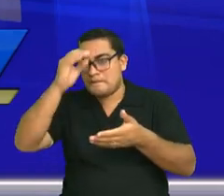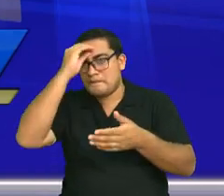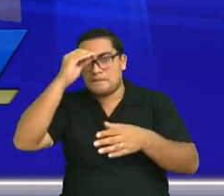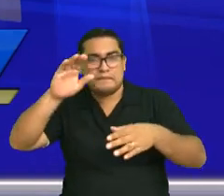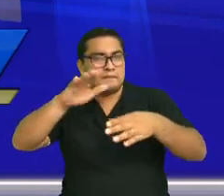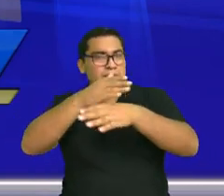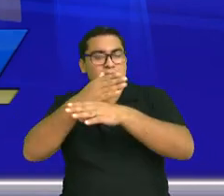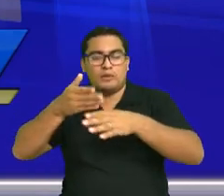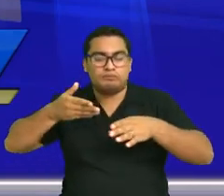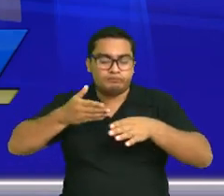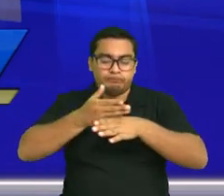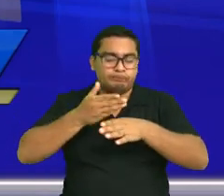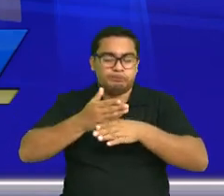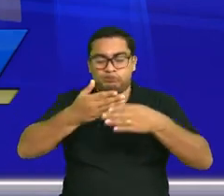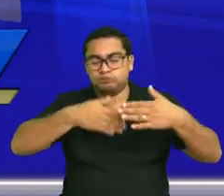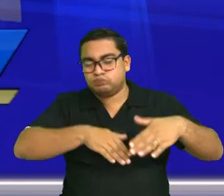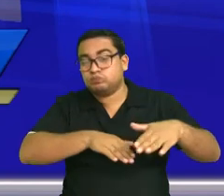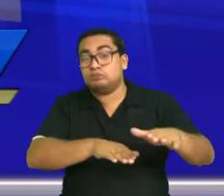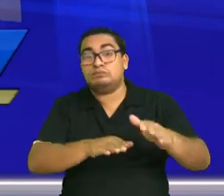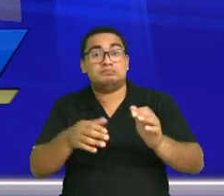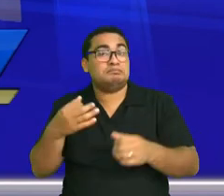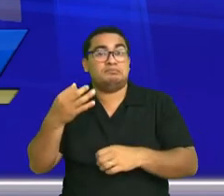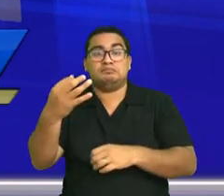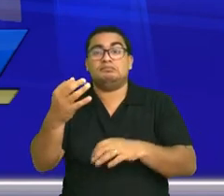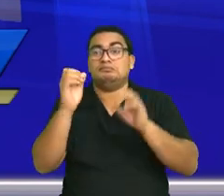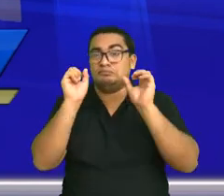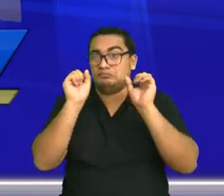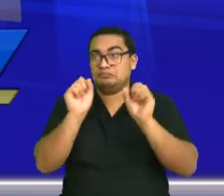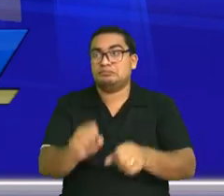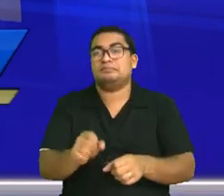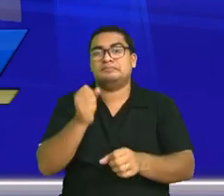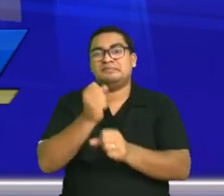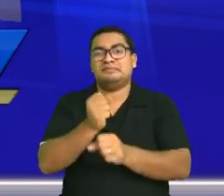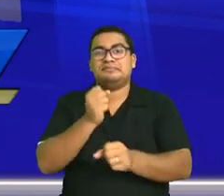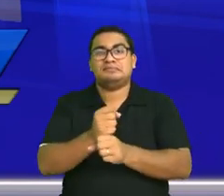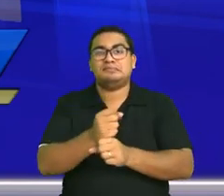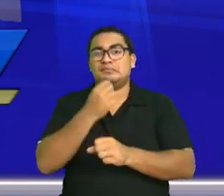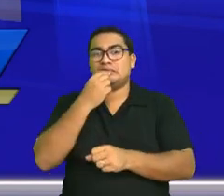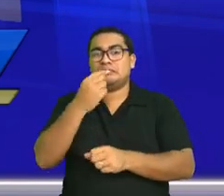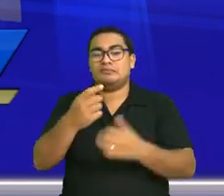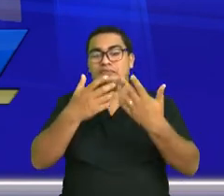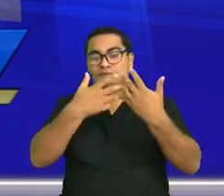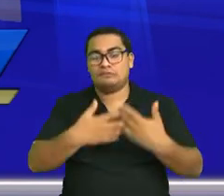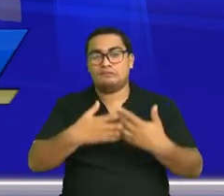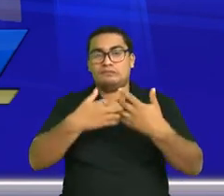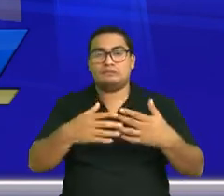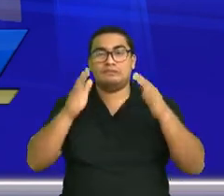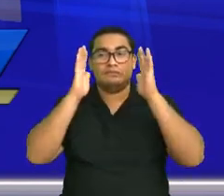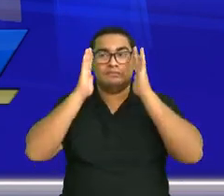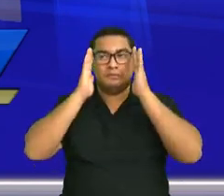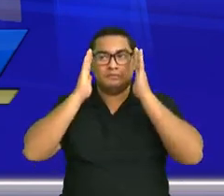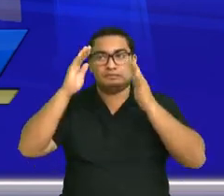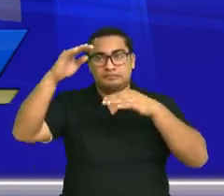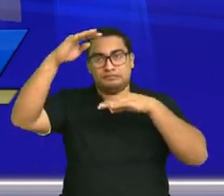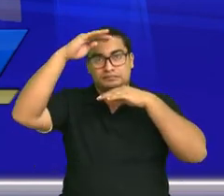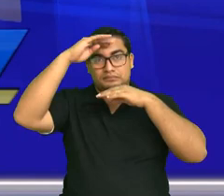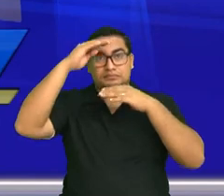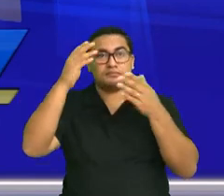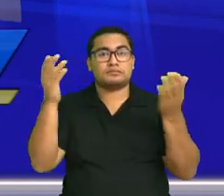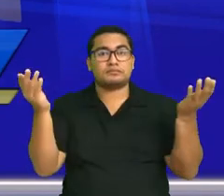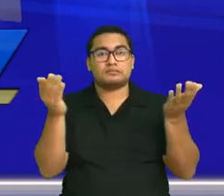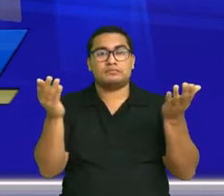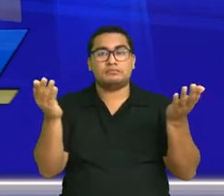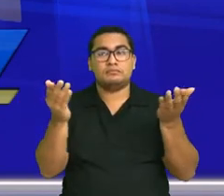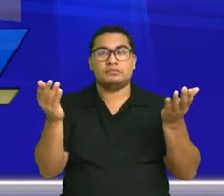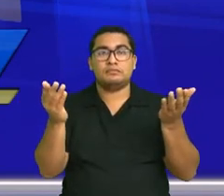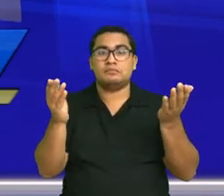tenemos, incluso por ley, que exige tanto a la empresa privada, como ya decíamos, como a las instituciones públicas, tener, digamos,